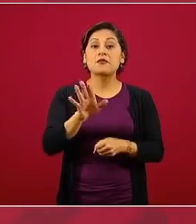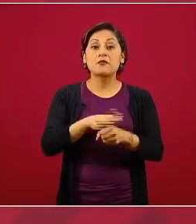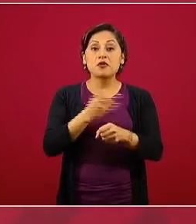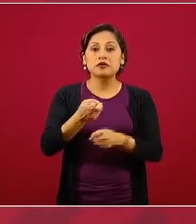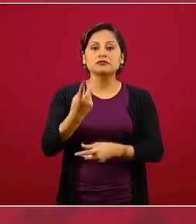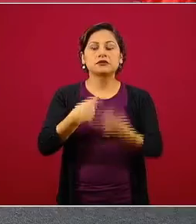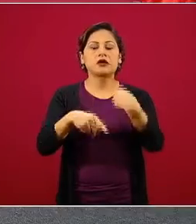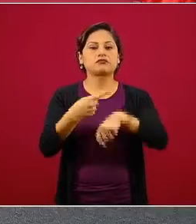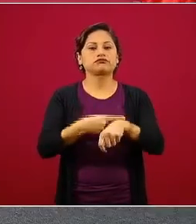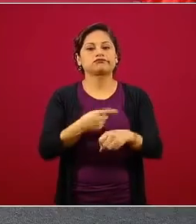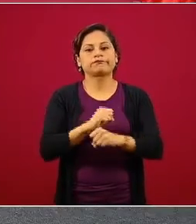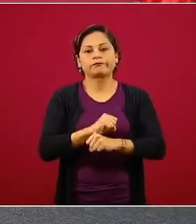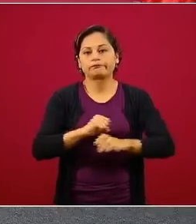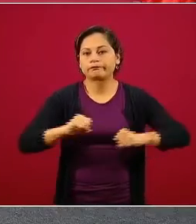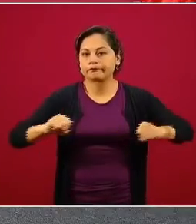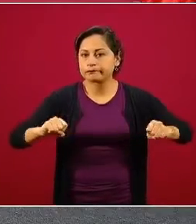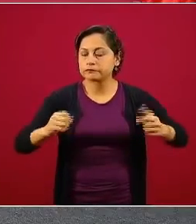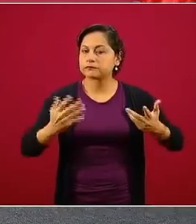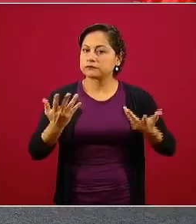Entonces,